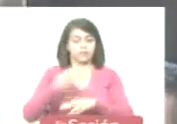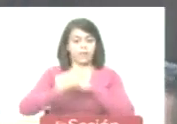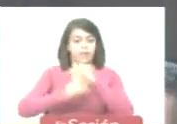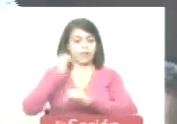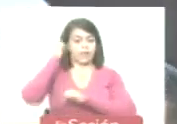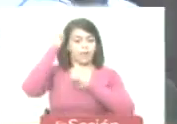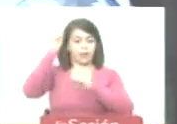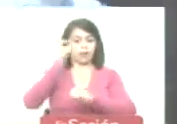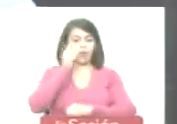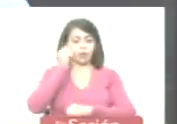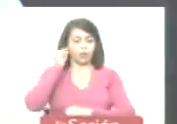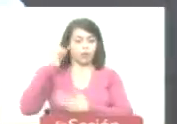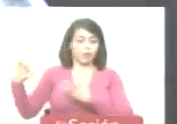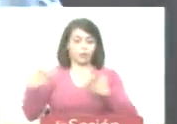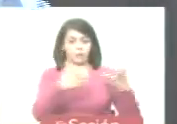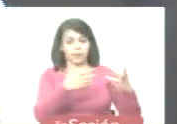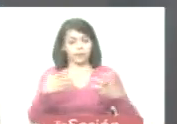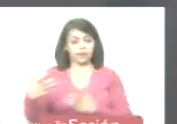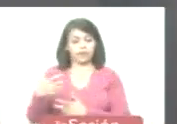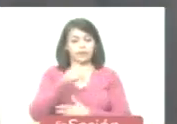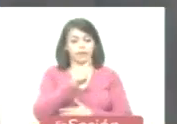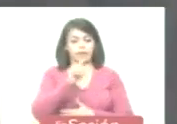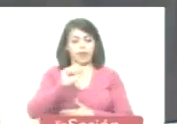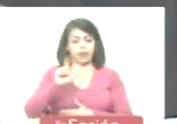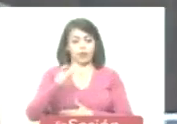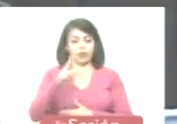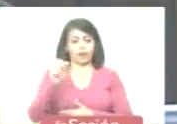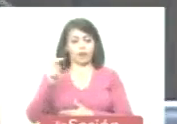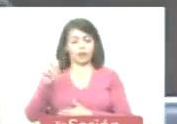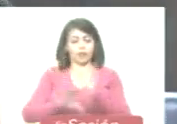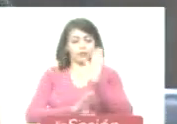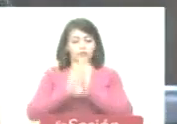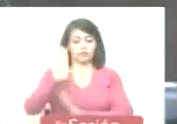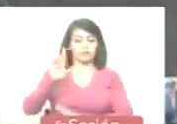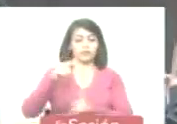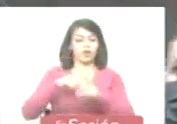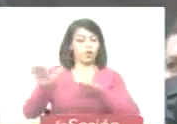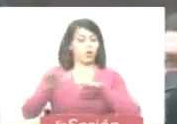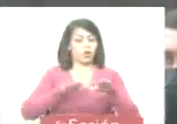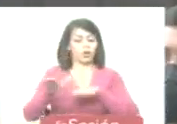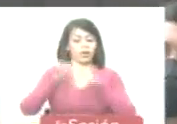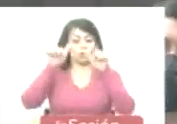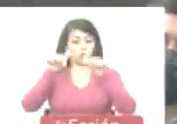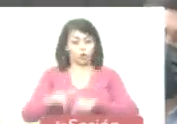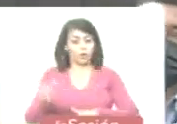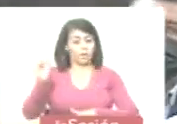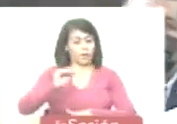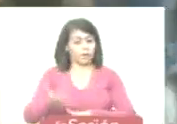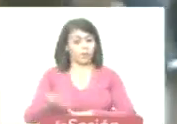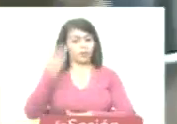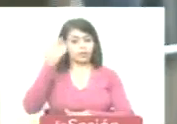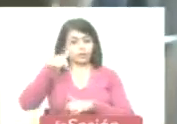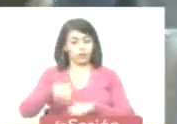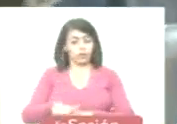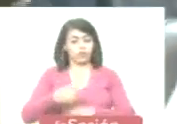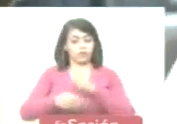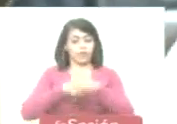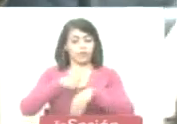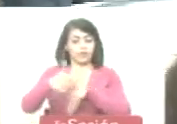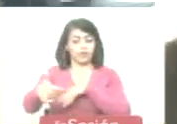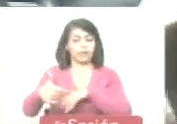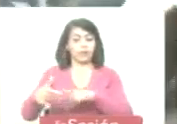y heroínas de la batalla de Taguanes, que se desarrolló en el estado Cojedes y que hoy cobra más vigencia que nunca en estos